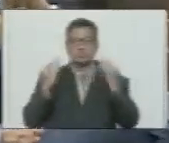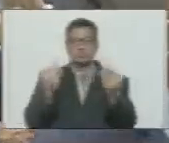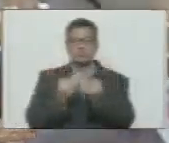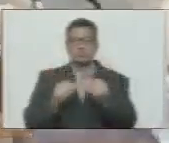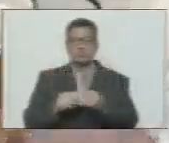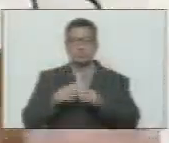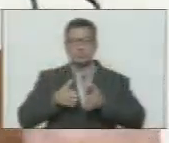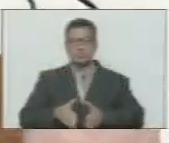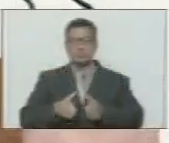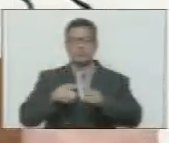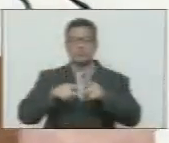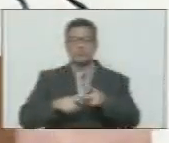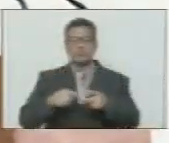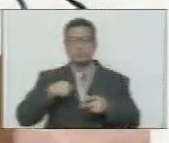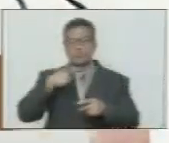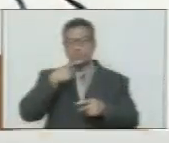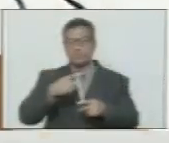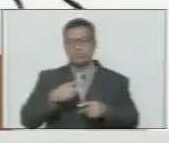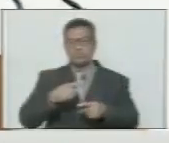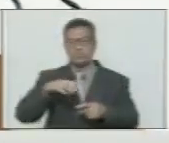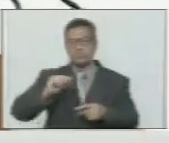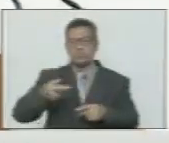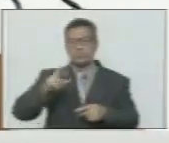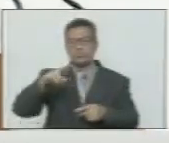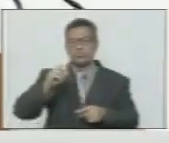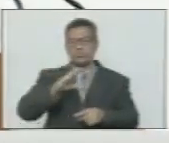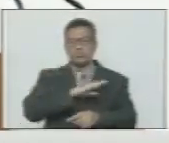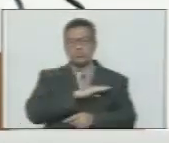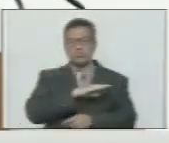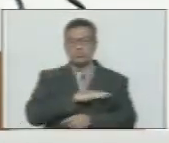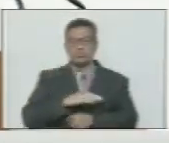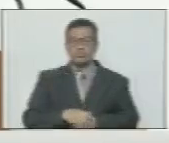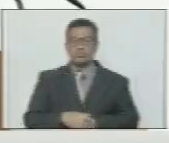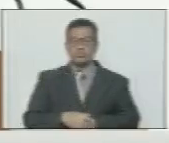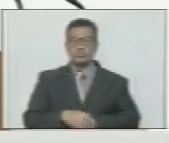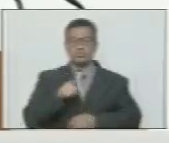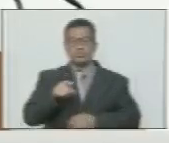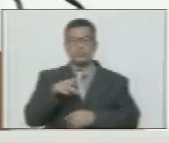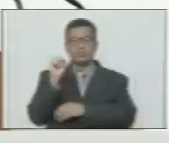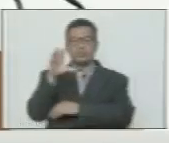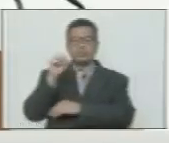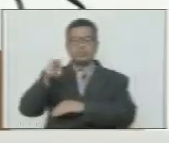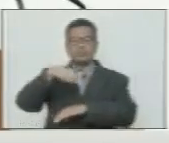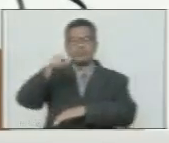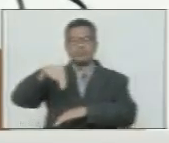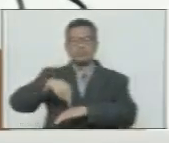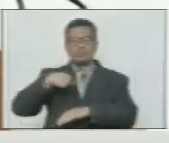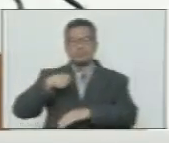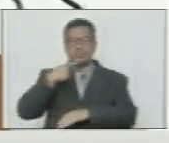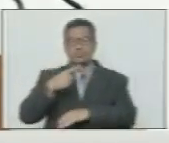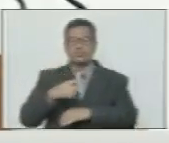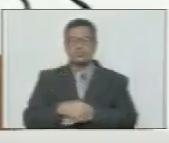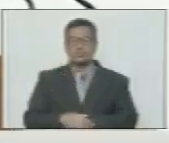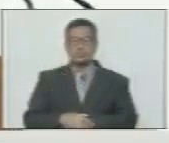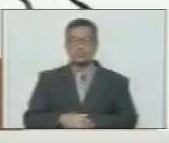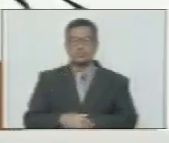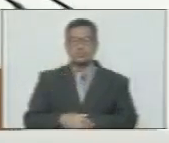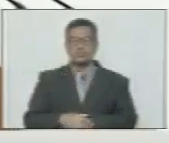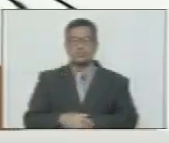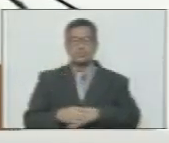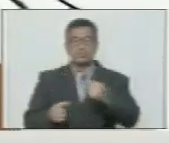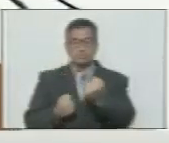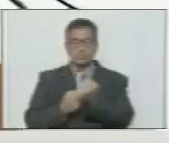familia, hijos. Le decimos que Agüero nos pertenece. A esta Asamblea Nacional les pido